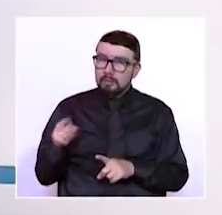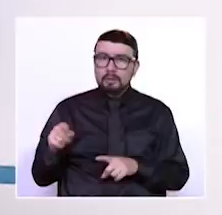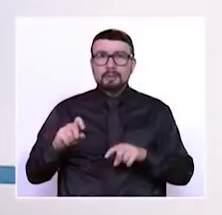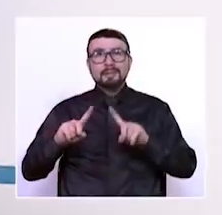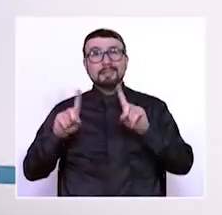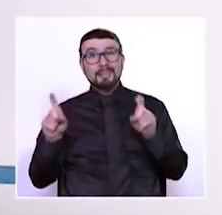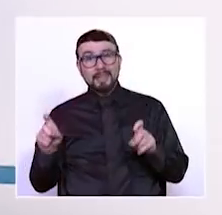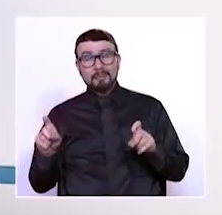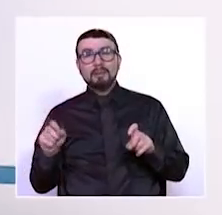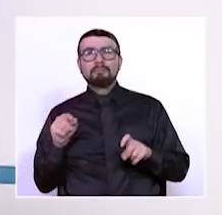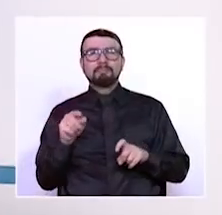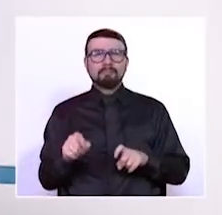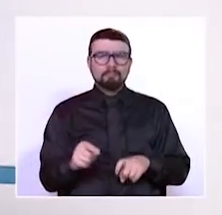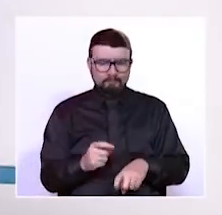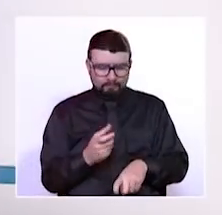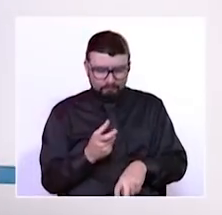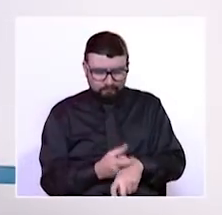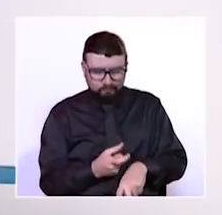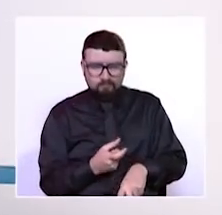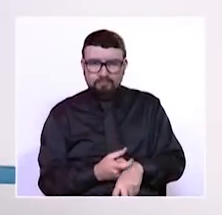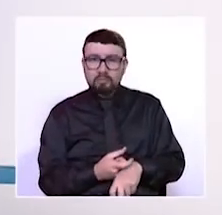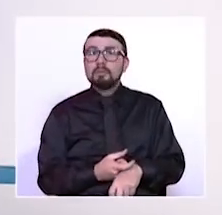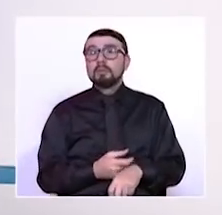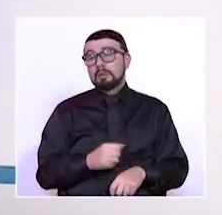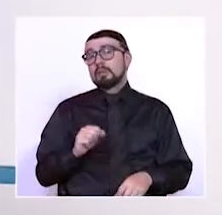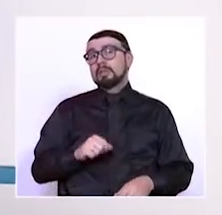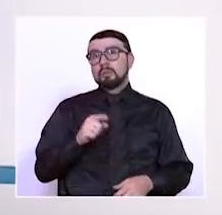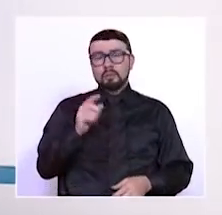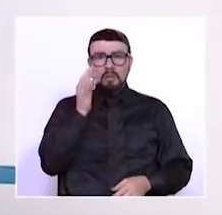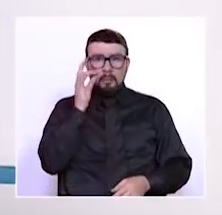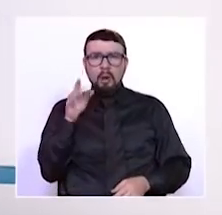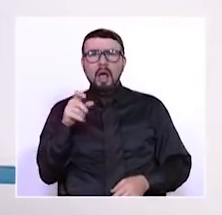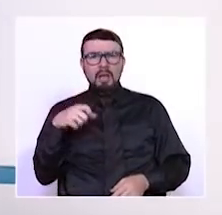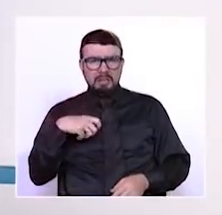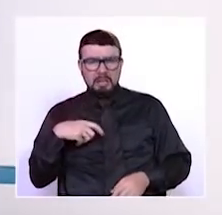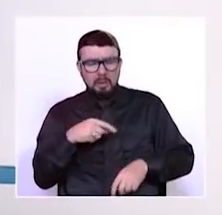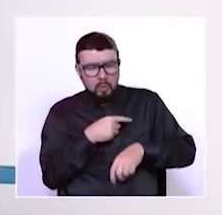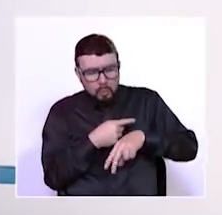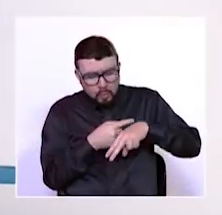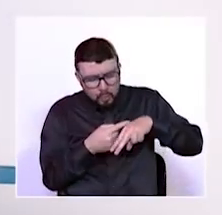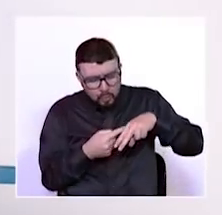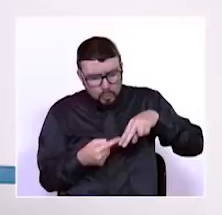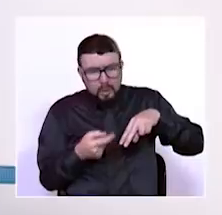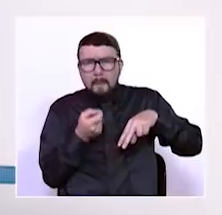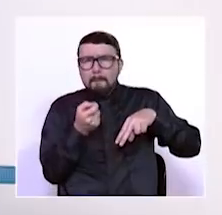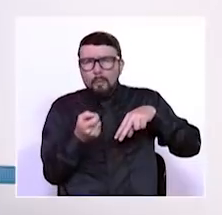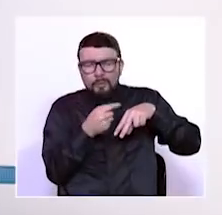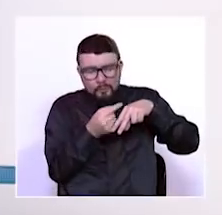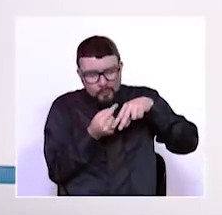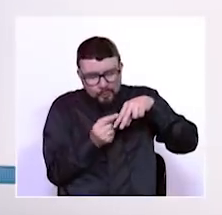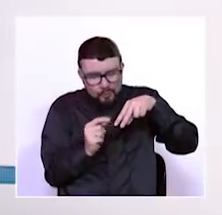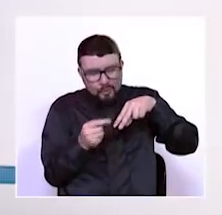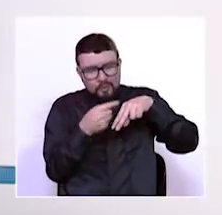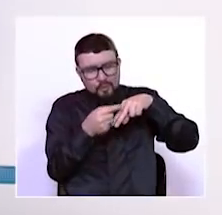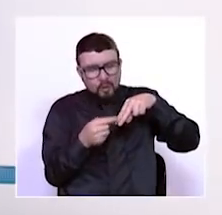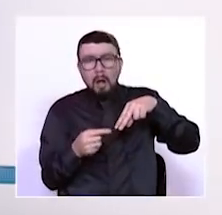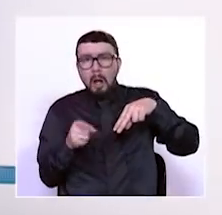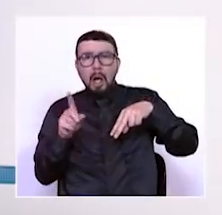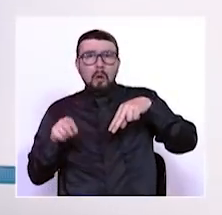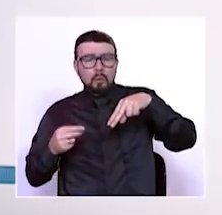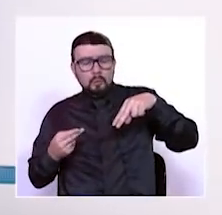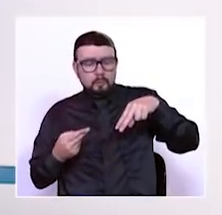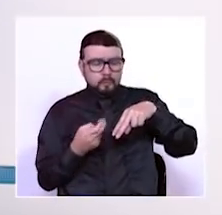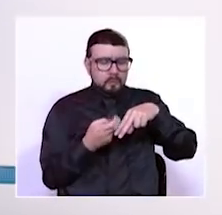úlceras. Porque sí, muchos de ustedes tienen venitas, hemos hablado de la escleroterapia, del ecodoppler y